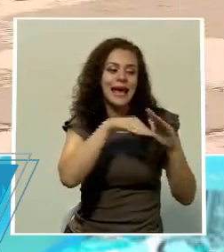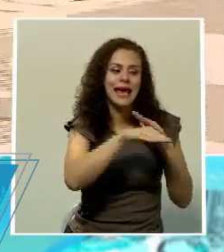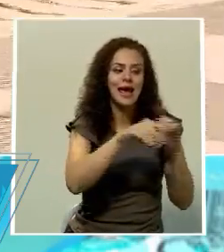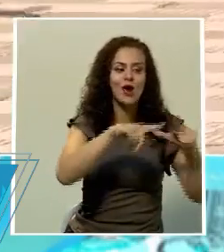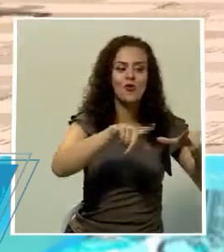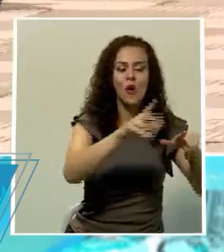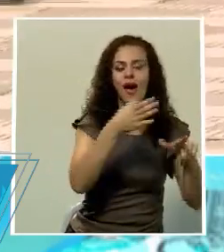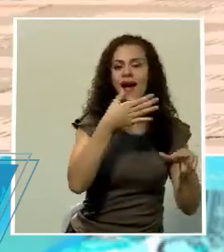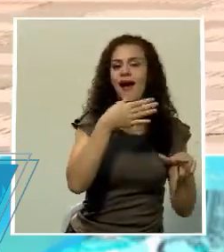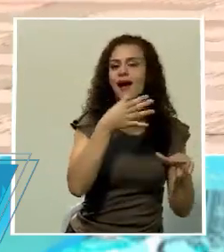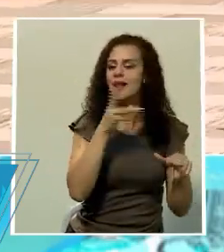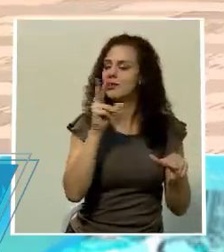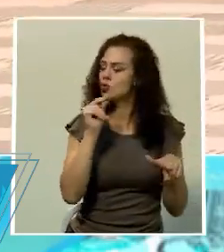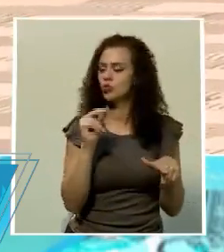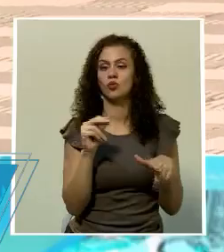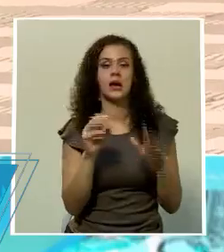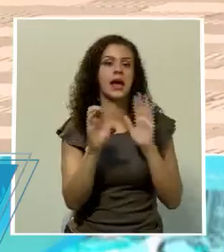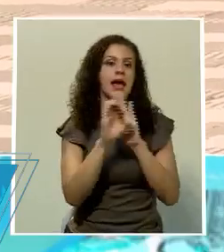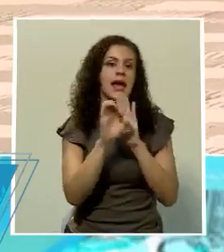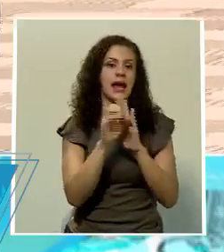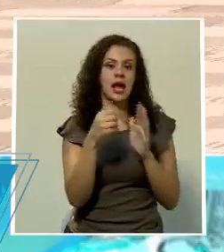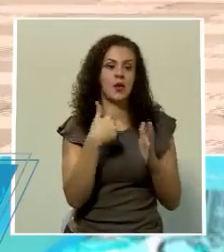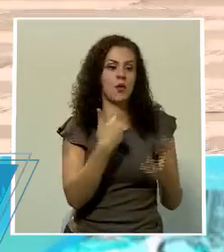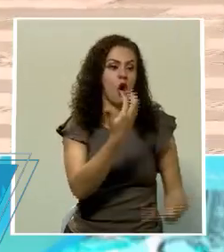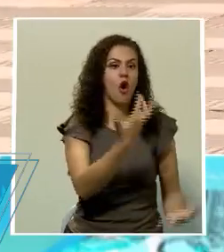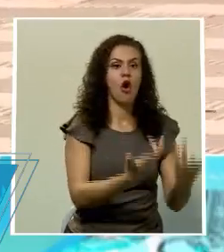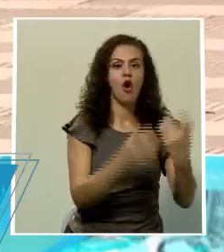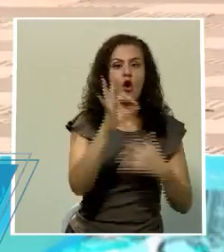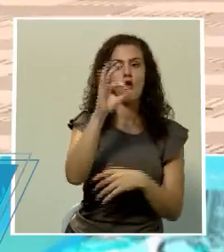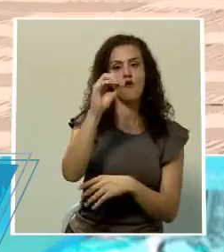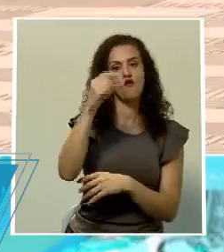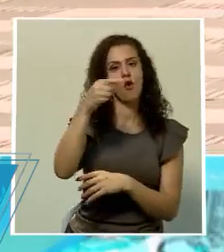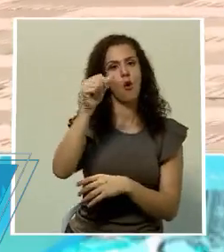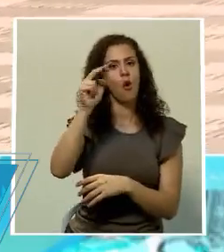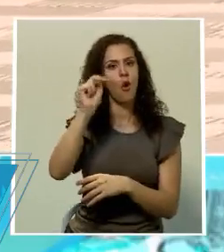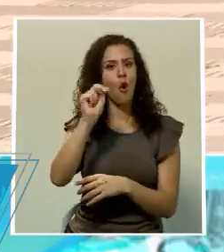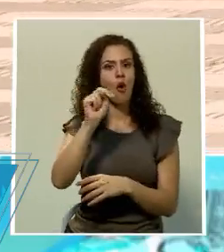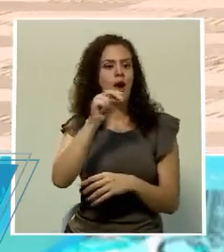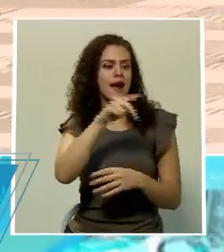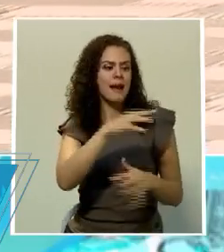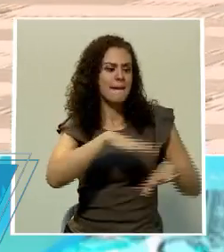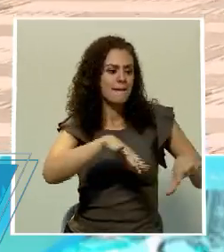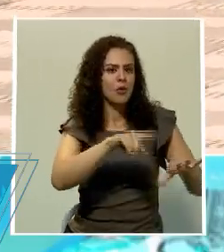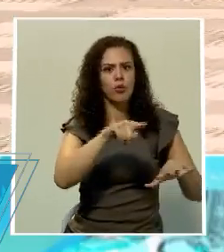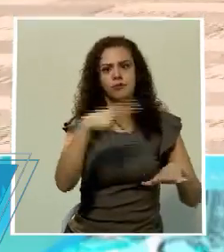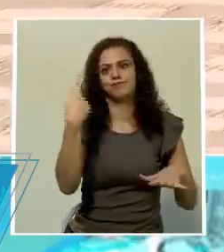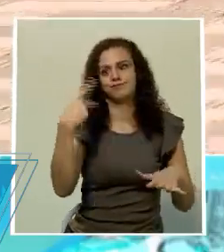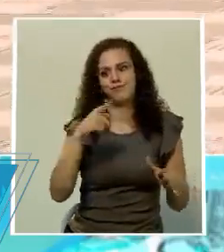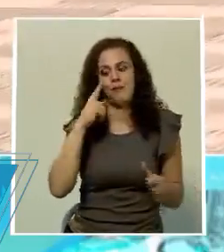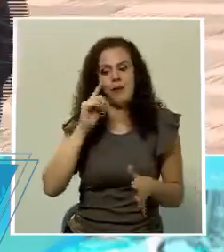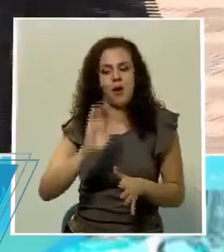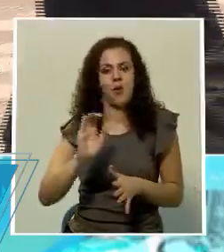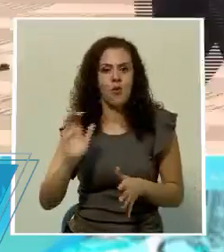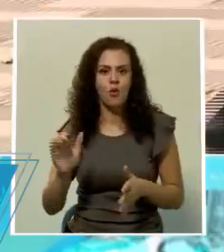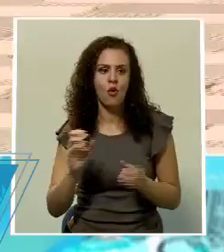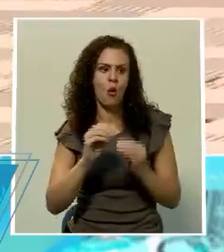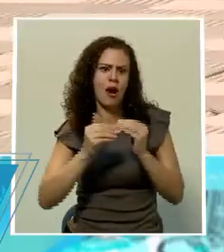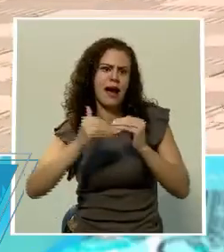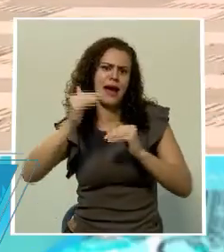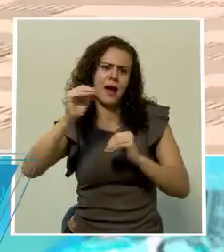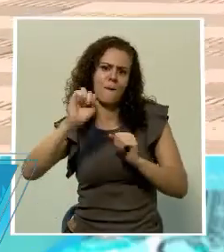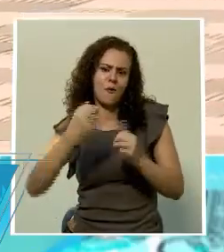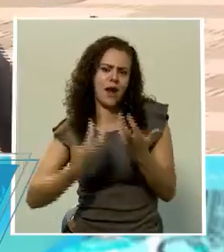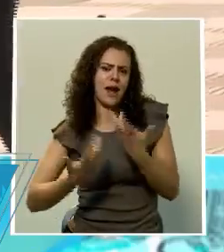áreas calientes donde están. Por ejemplo, hay fogones en el piso, entonces ya eso representa ya de por sí un gran riesgo, con un alto